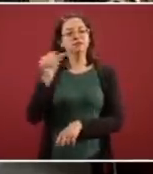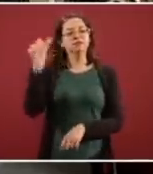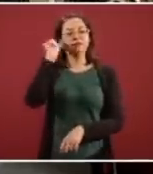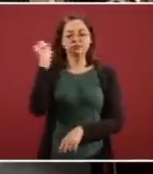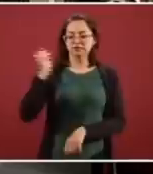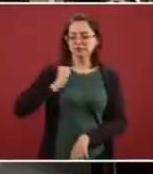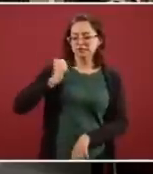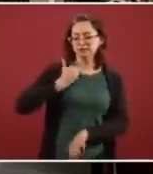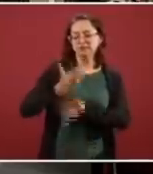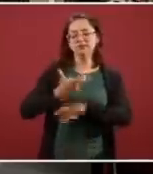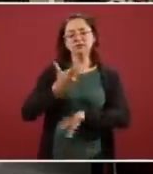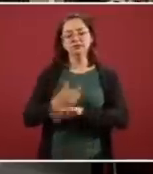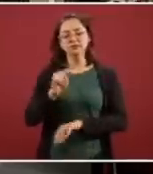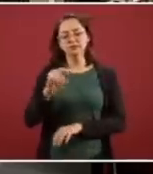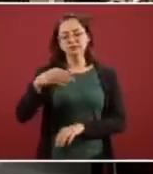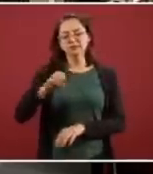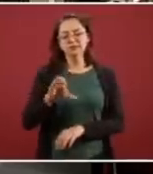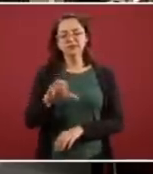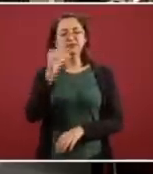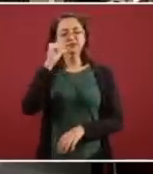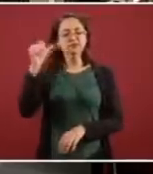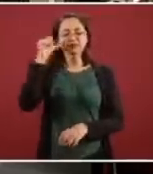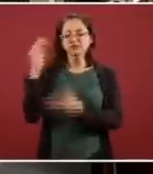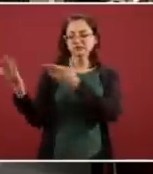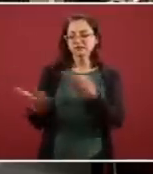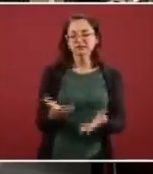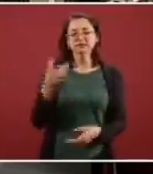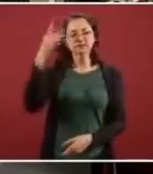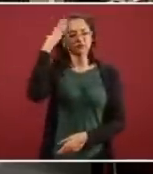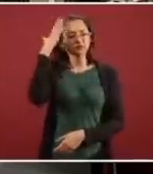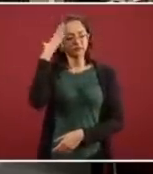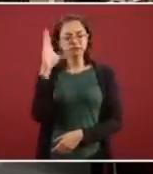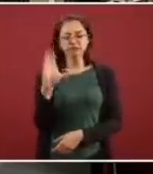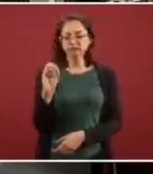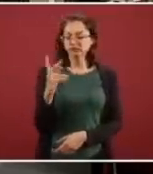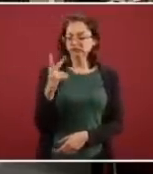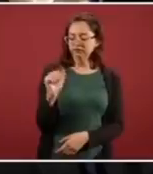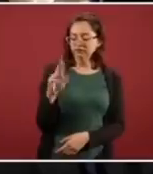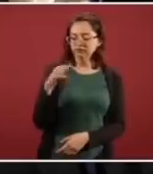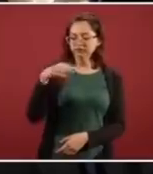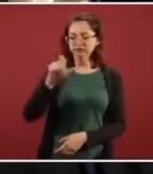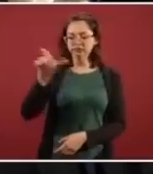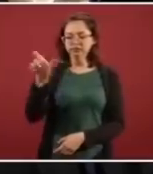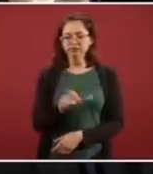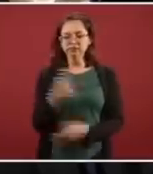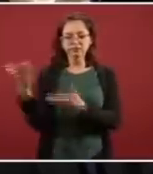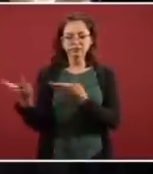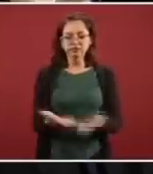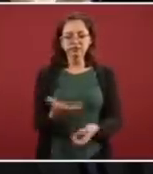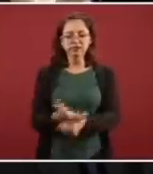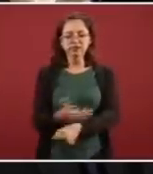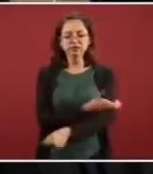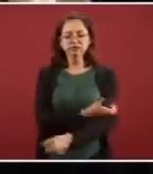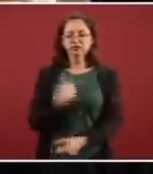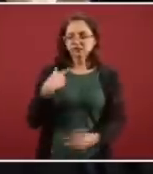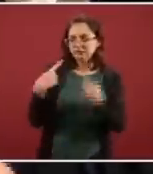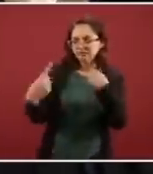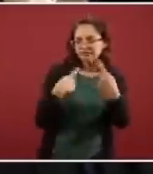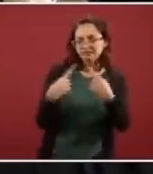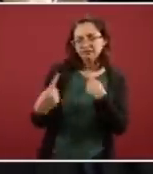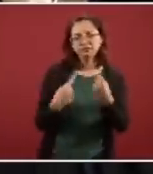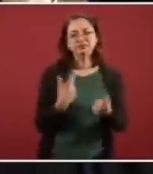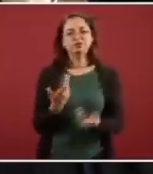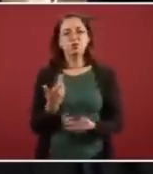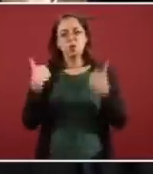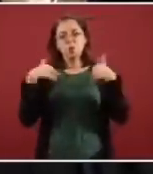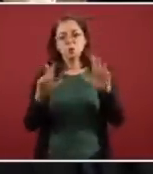Aquí estuvo presente Gustavo de Hoyos, el líder de la Coparmex. Y bueno, comparó, criticó la manera en que se negoció, dijo que una semana